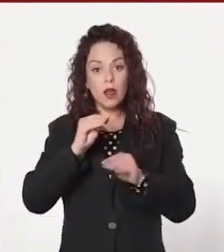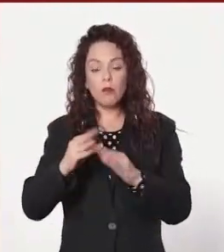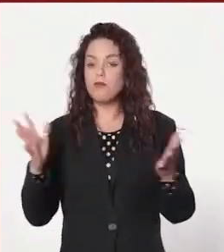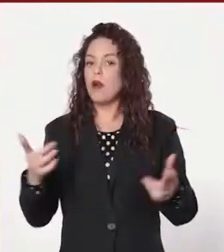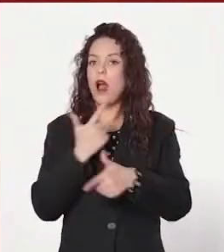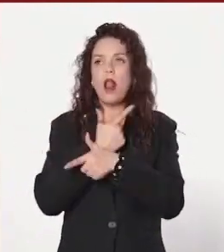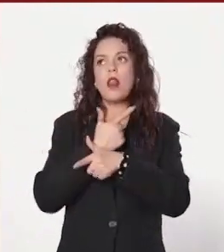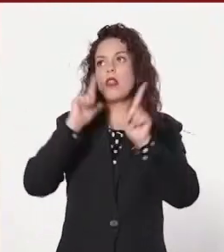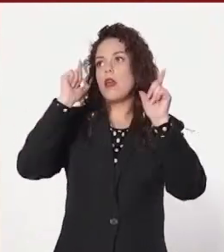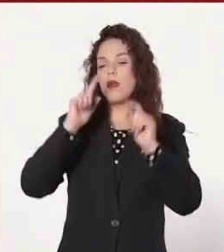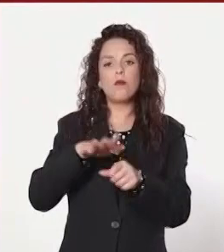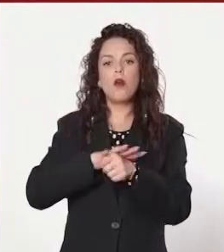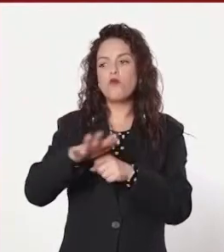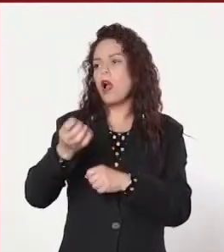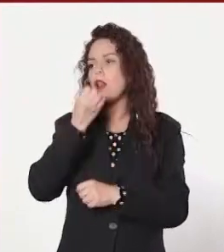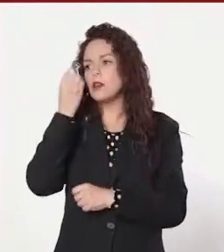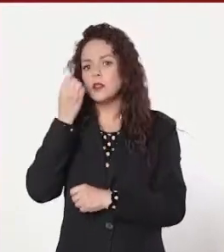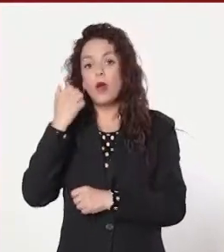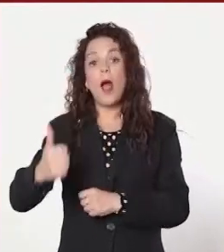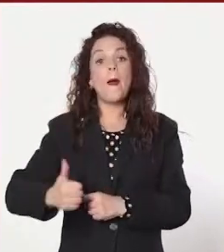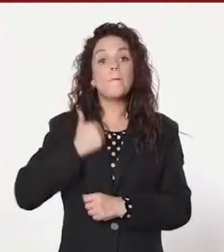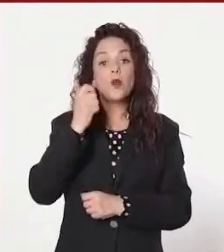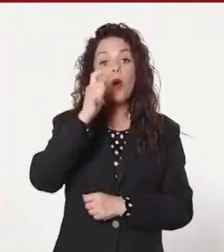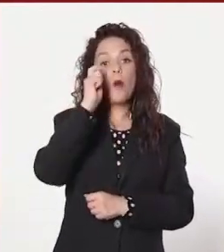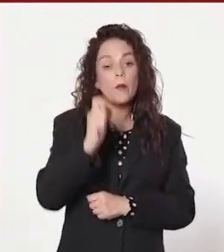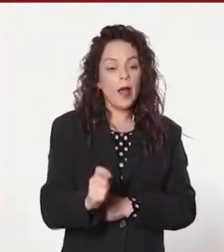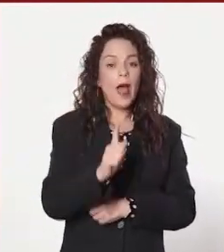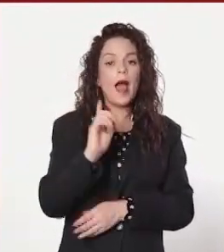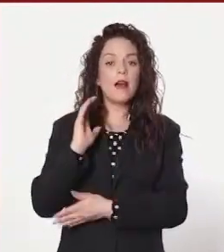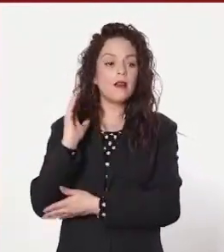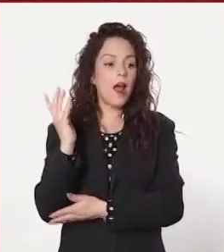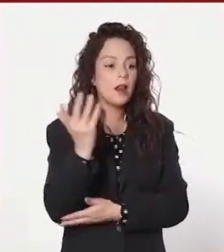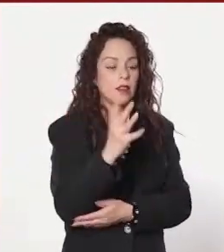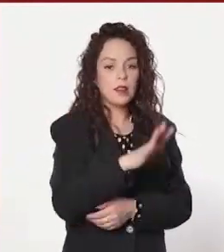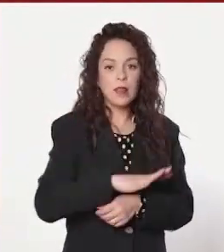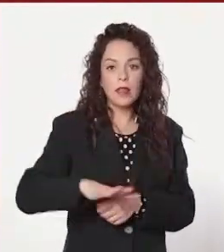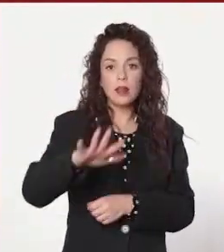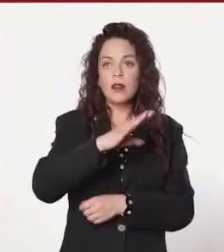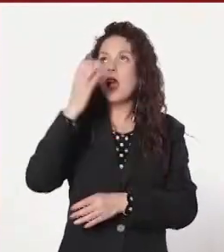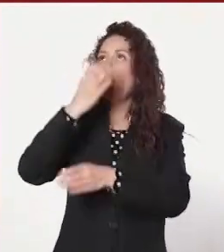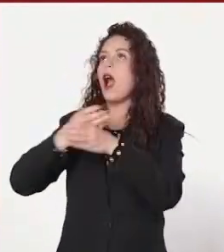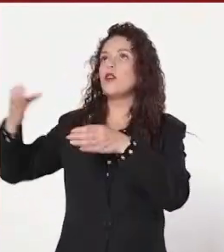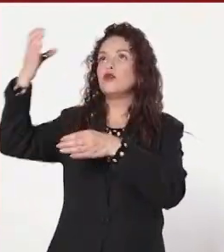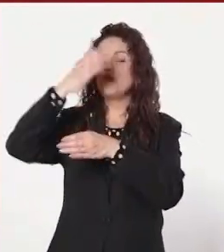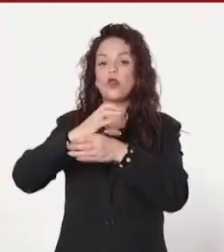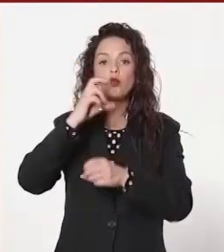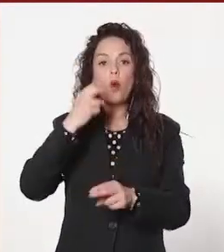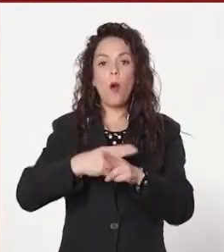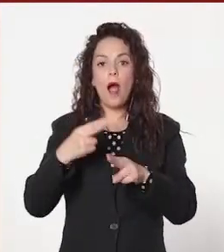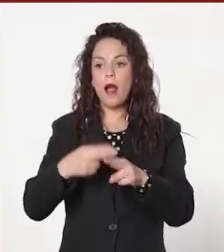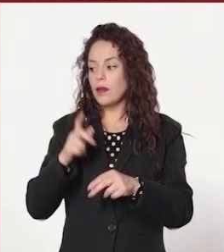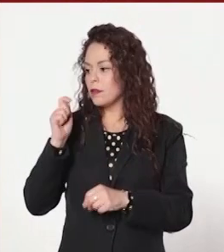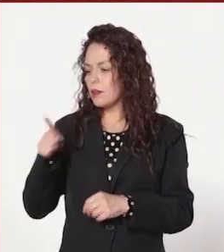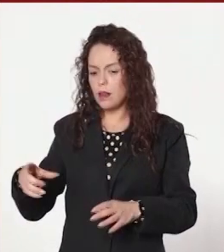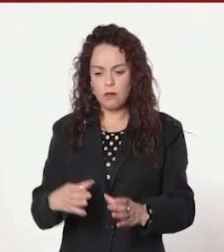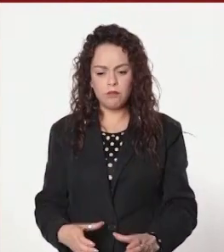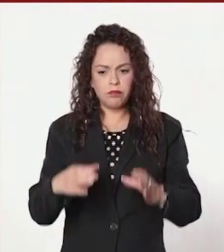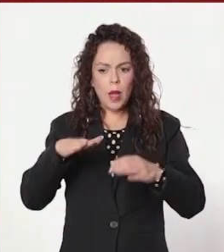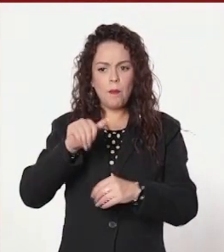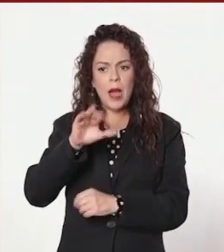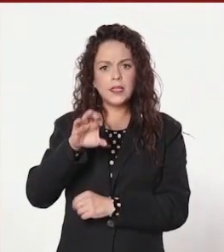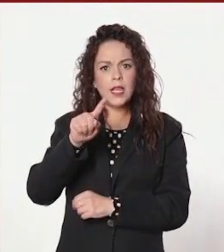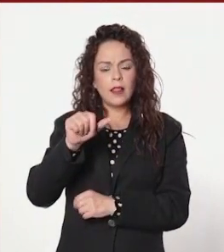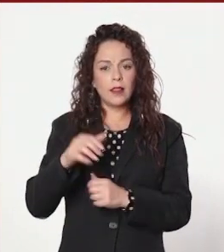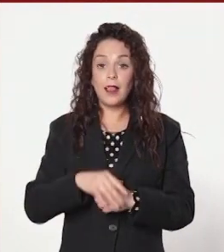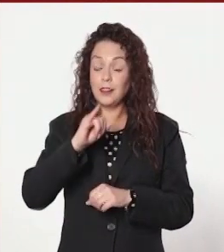cualquier escuela, aprovechando áreas verdes, jardines comunitarios, azoteas e incluso en macetas. Claro, y para